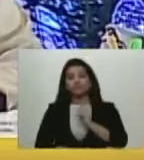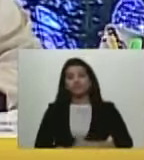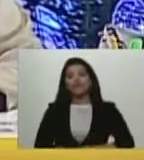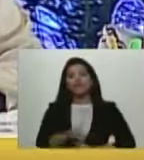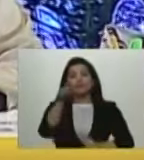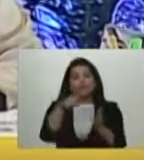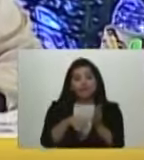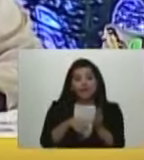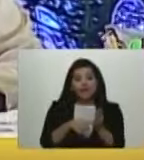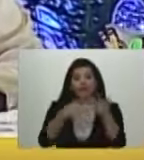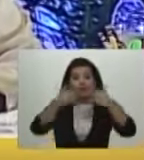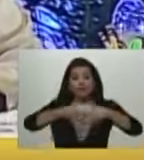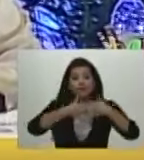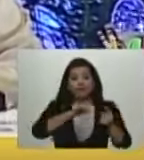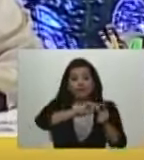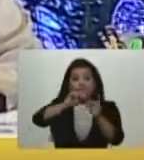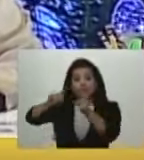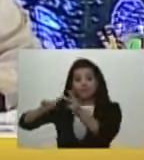1,000 empresas